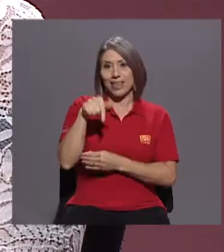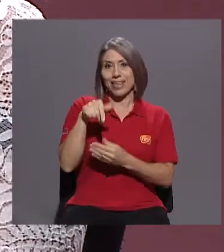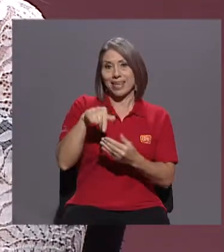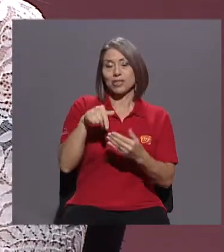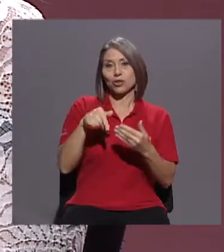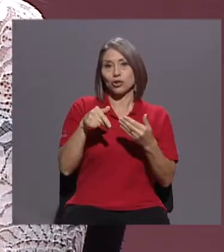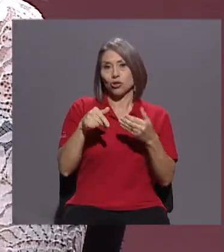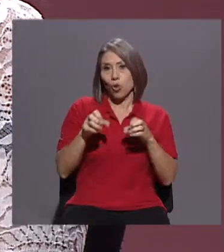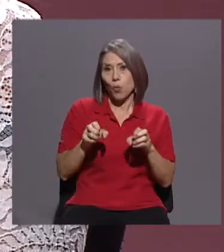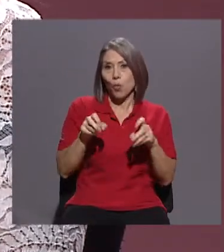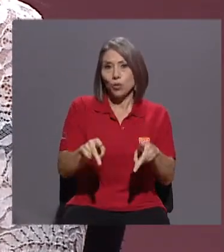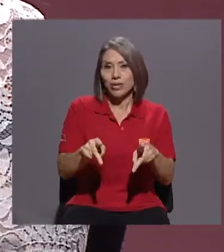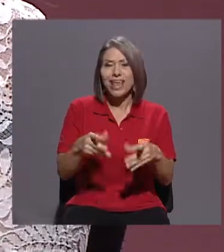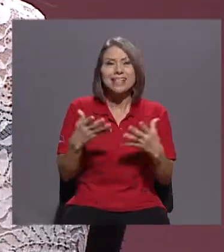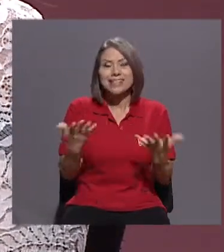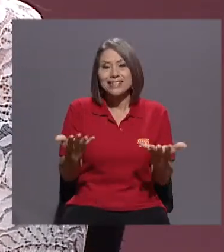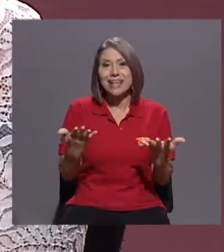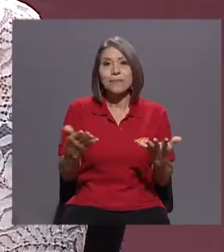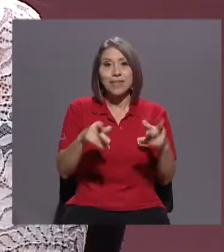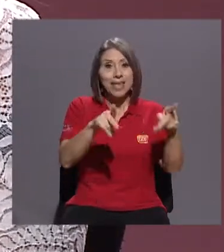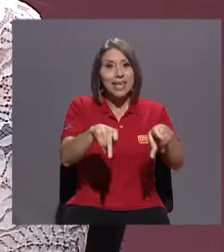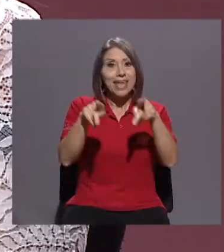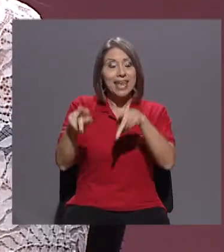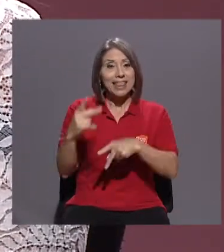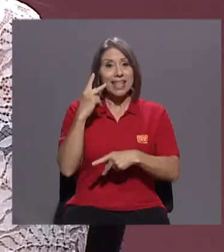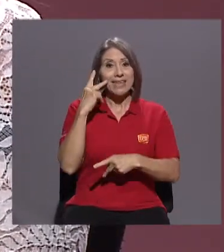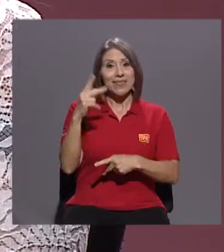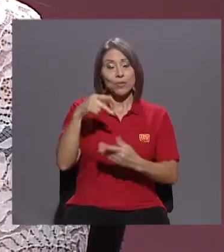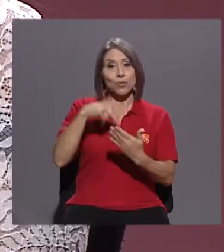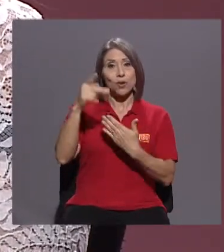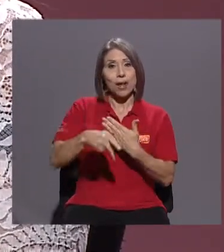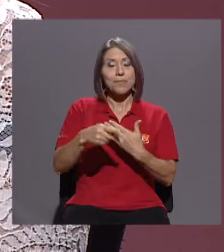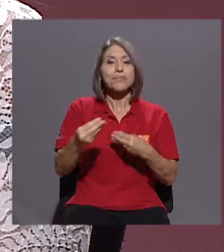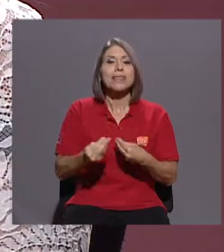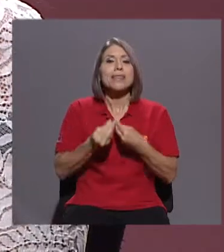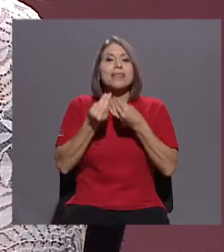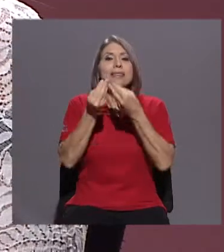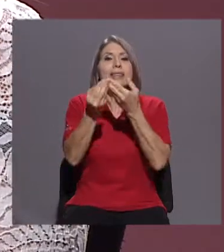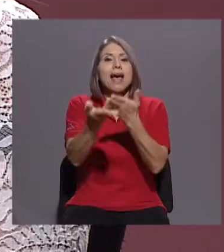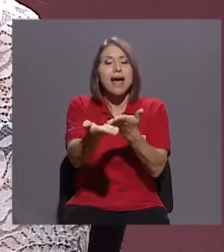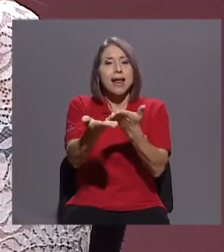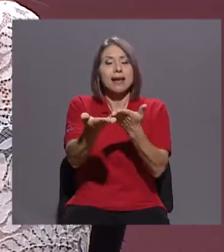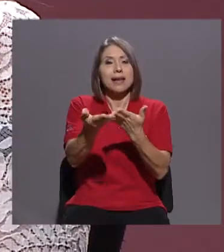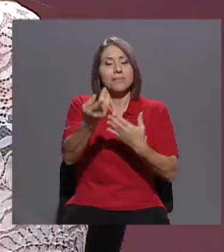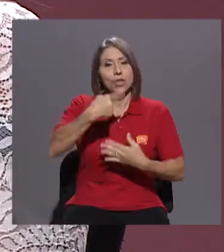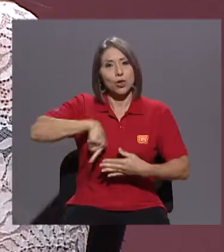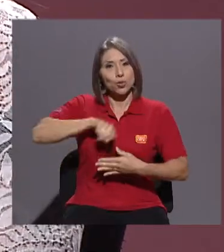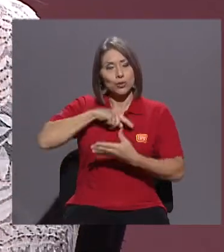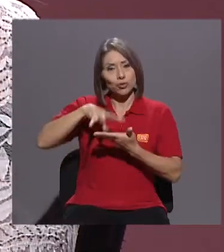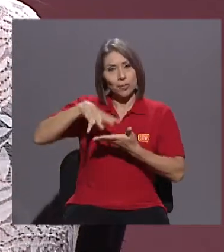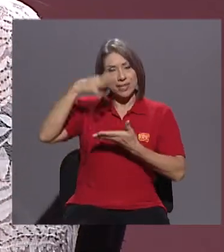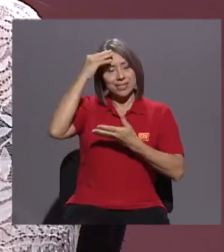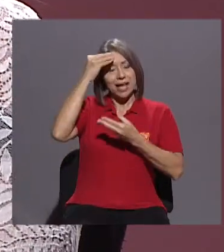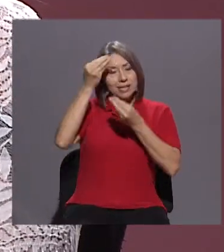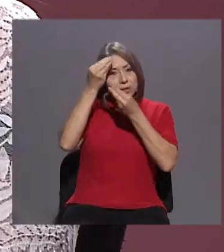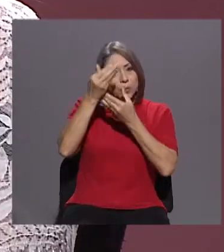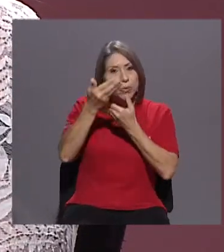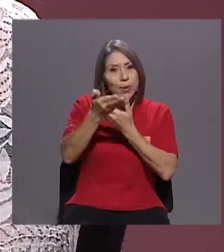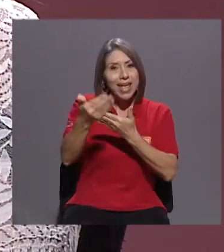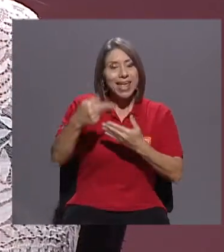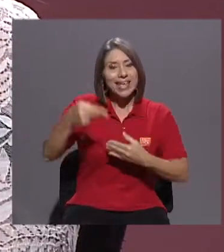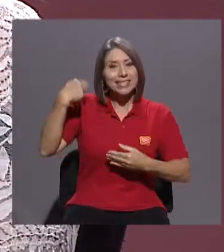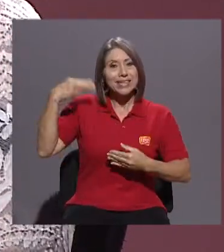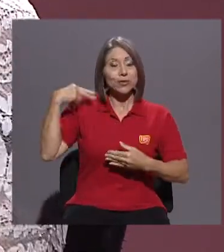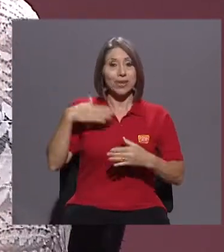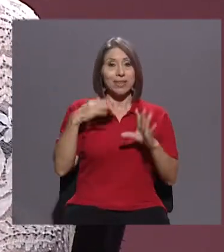estos espacios Es poder Devolverle a la gente Que nos pueda estar viendo Un poco De los aprendizajes Que hemos tenido En esta historia